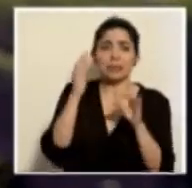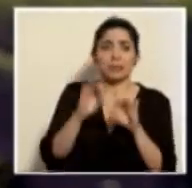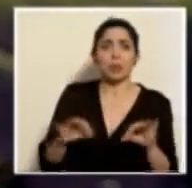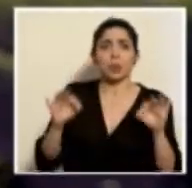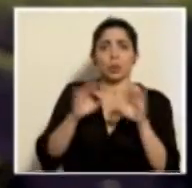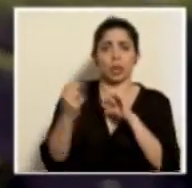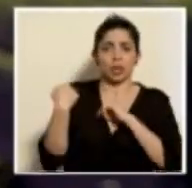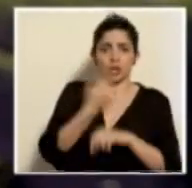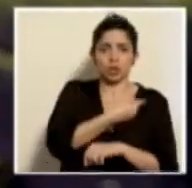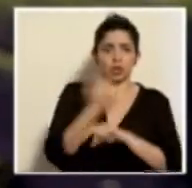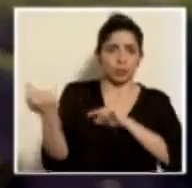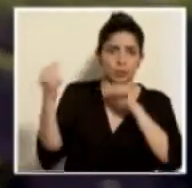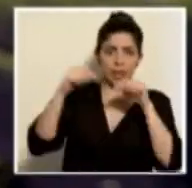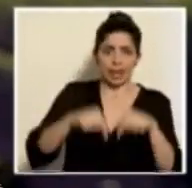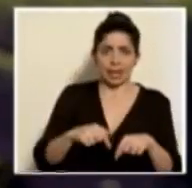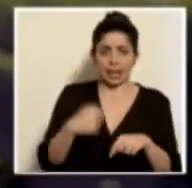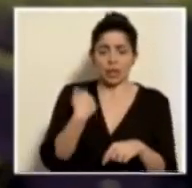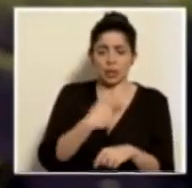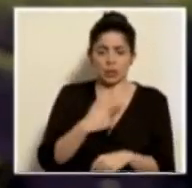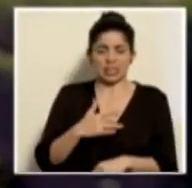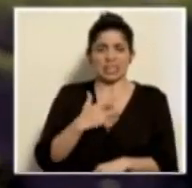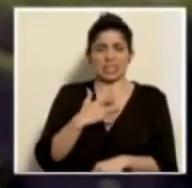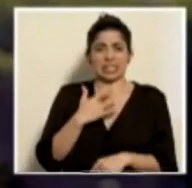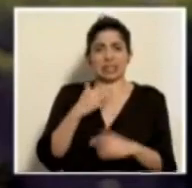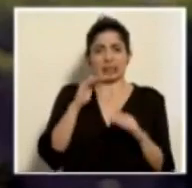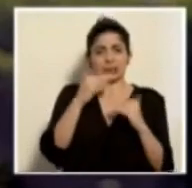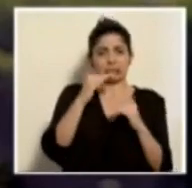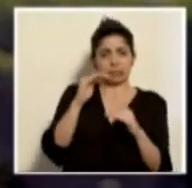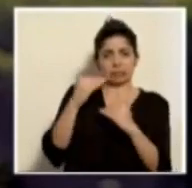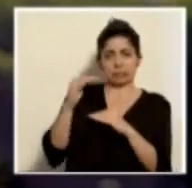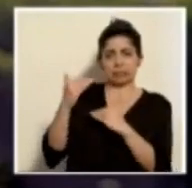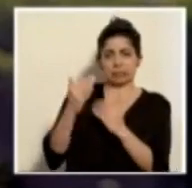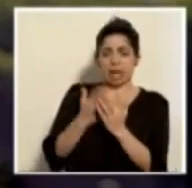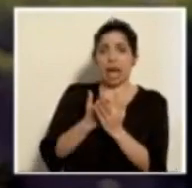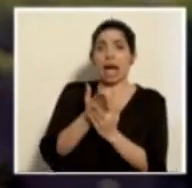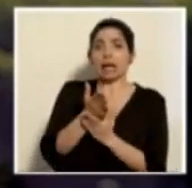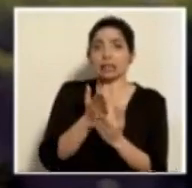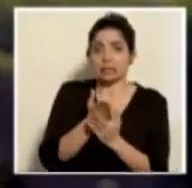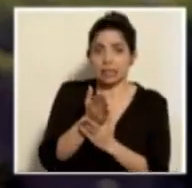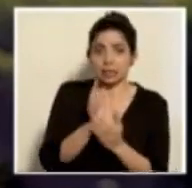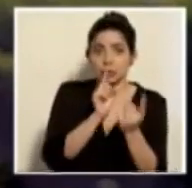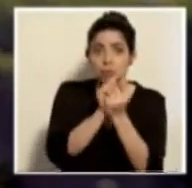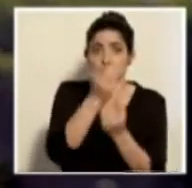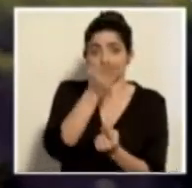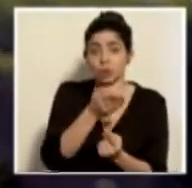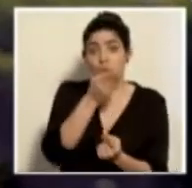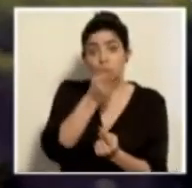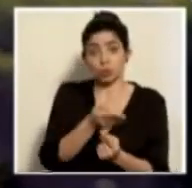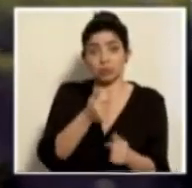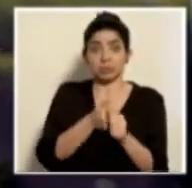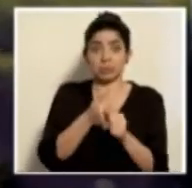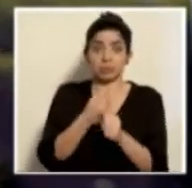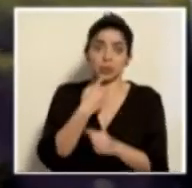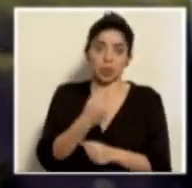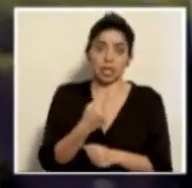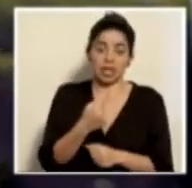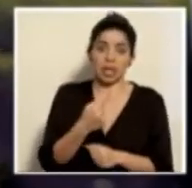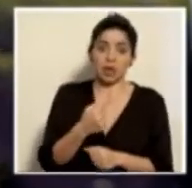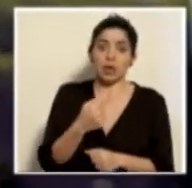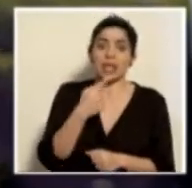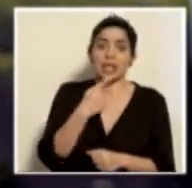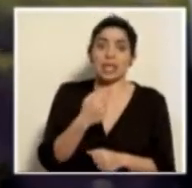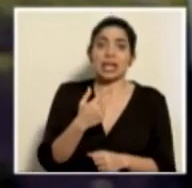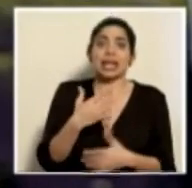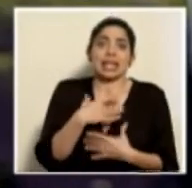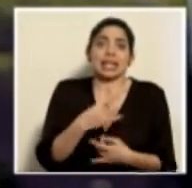estemos aquí. Nos hemos sentido un poco restringidos con el acceso principalmente hacia usted y ayer usted mismo lo aceptó, donde indicó el interés